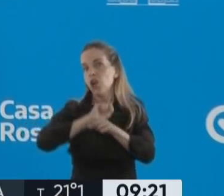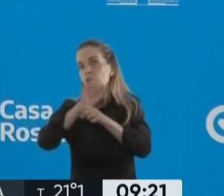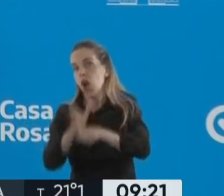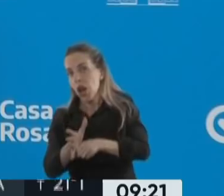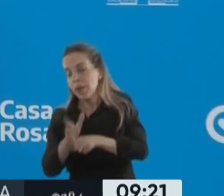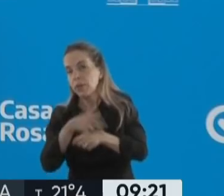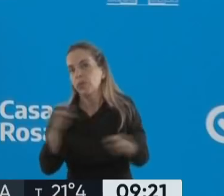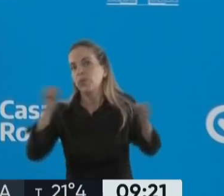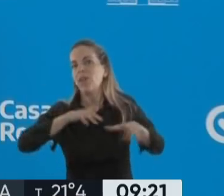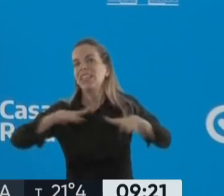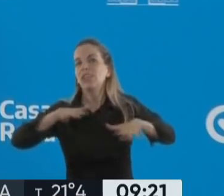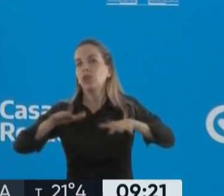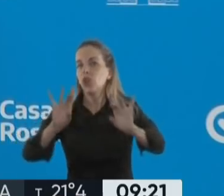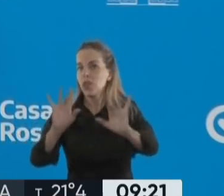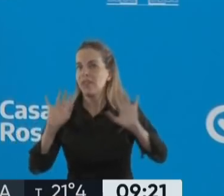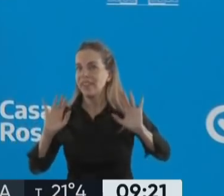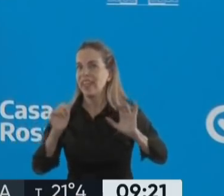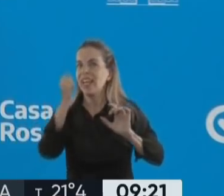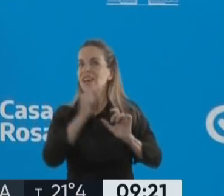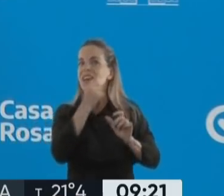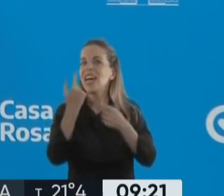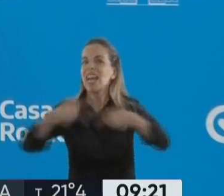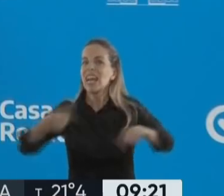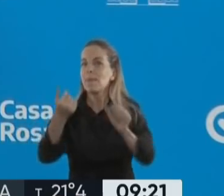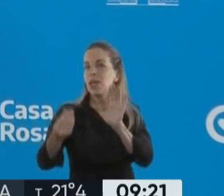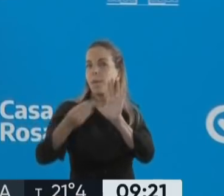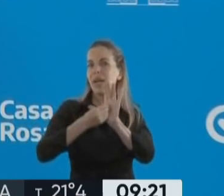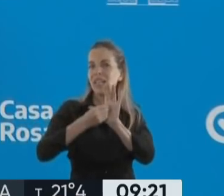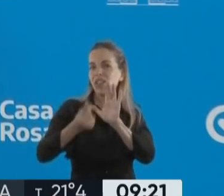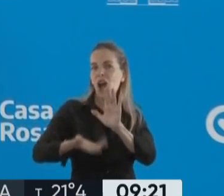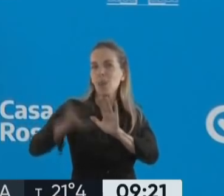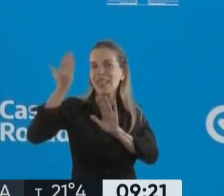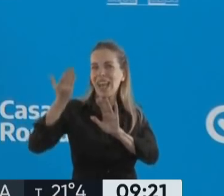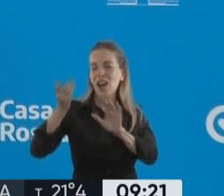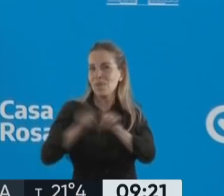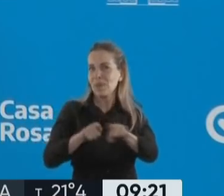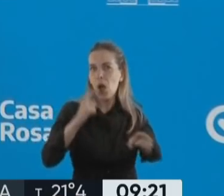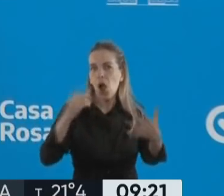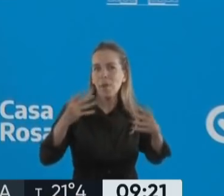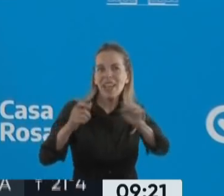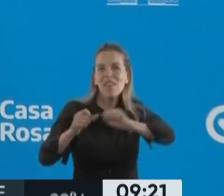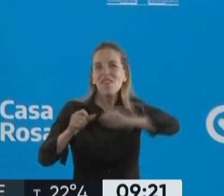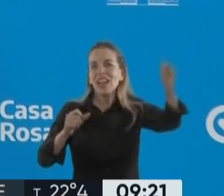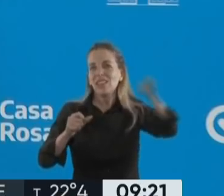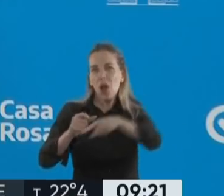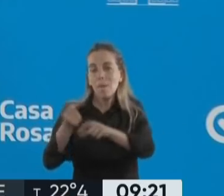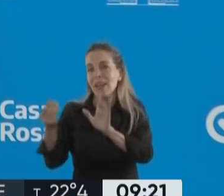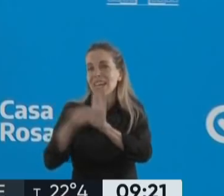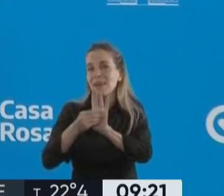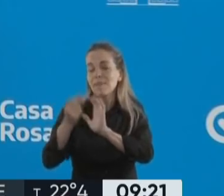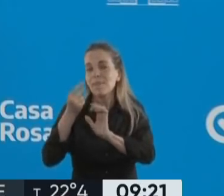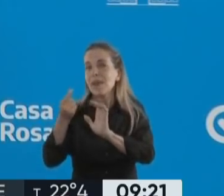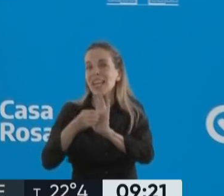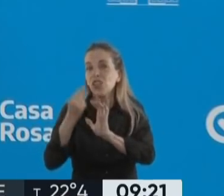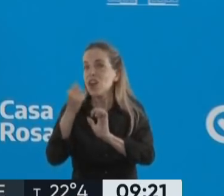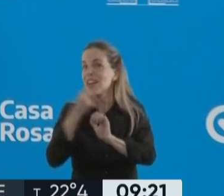una situación en la cual los medicamentos han crecido, en la inflación los precios de los medicamentos, aún más en muchos casos que los de